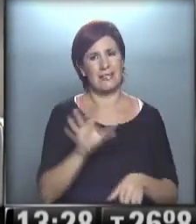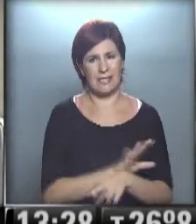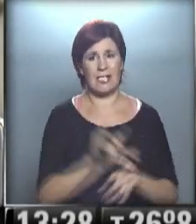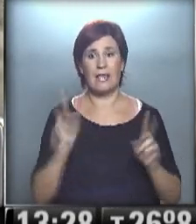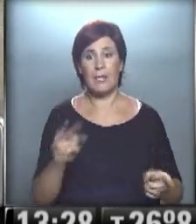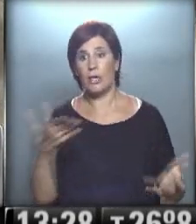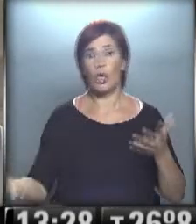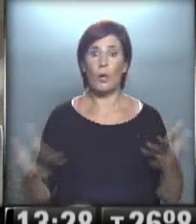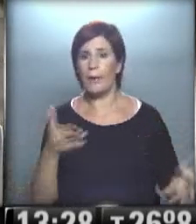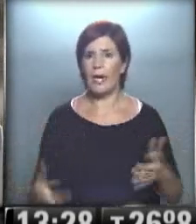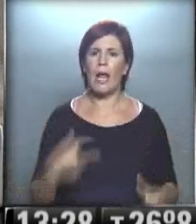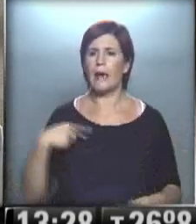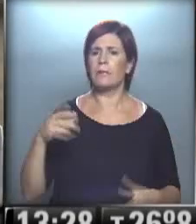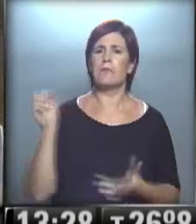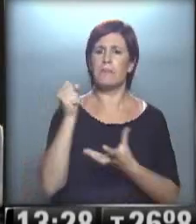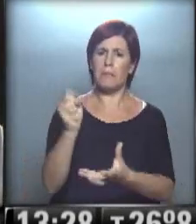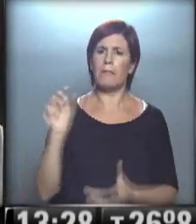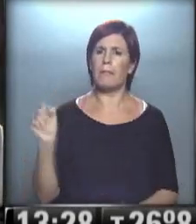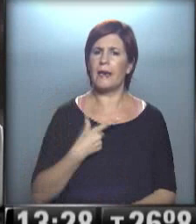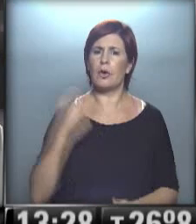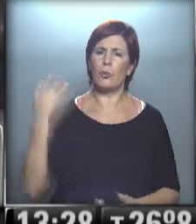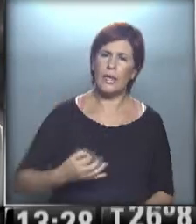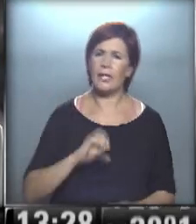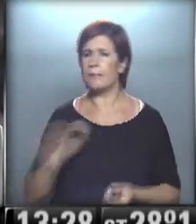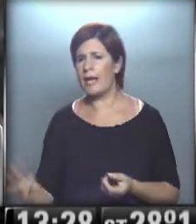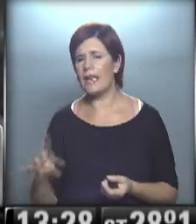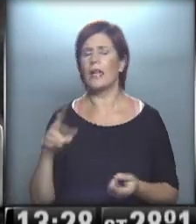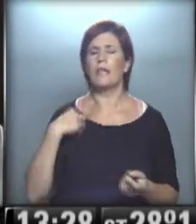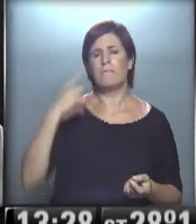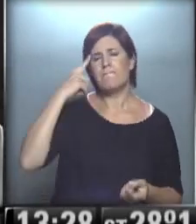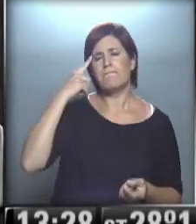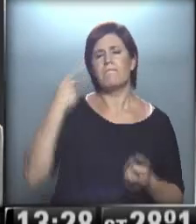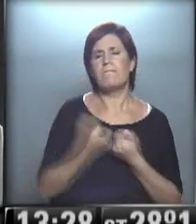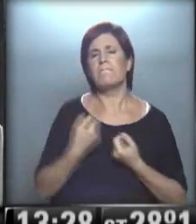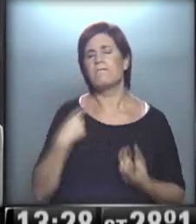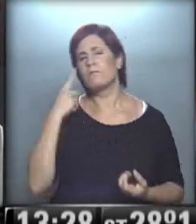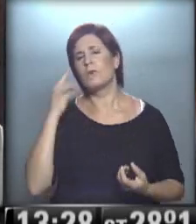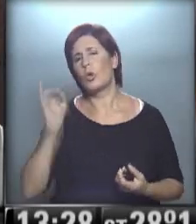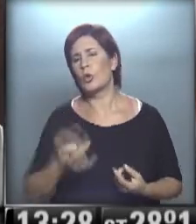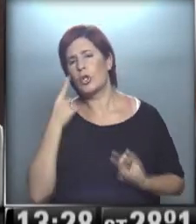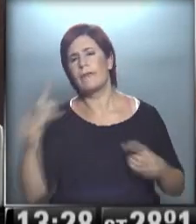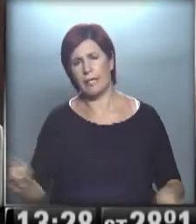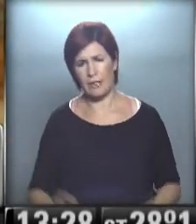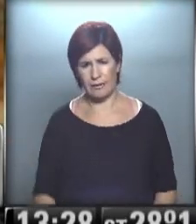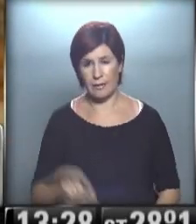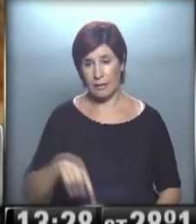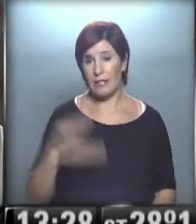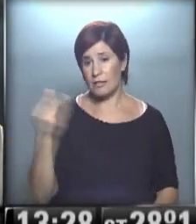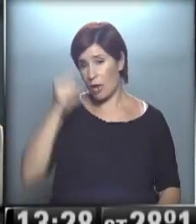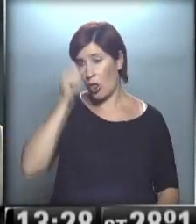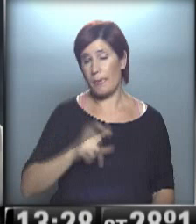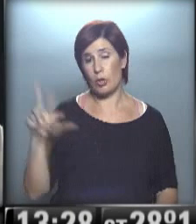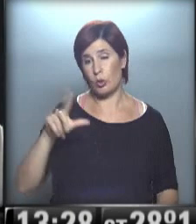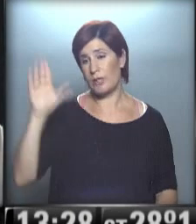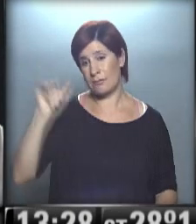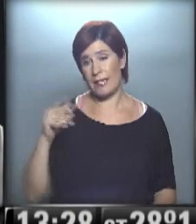comparar, ¿por qué no? Si estuvo bien dado, si estuvo mal dado, si mejor estaba este o aquel actor. Este aquí que las películas más vistas en este fin de semana largo aquí